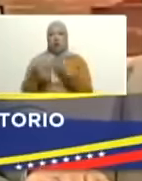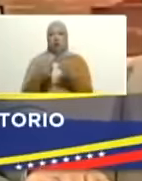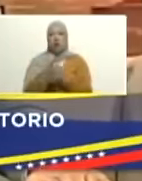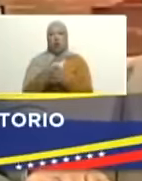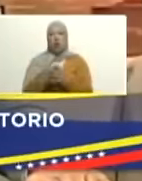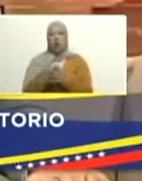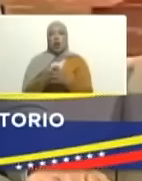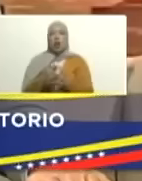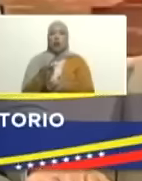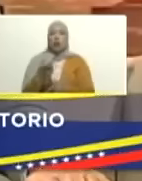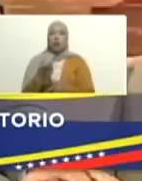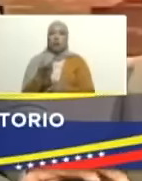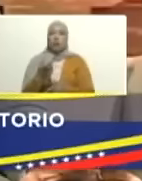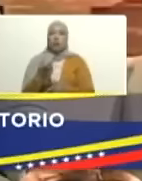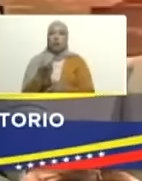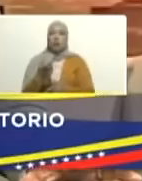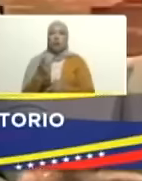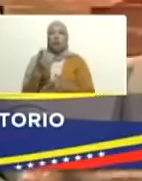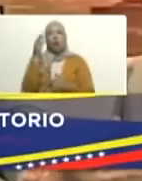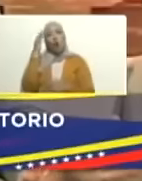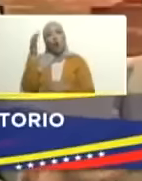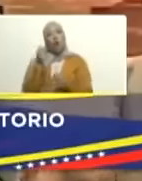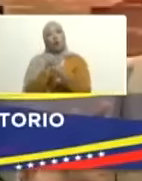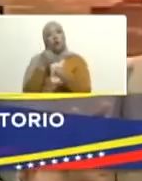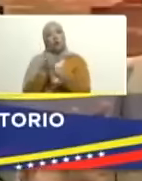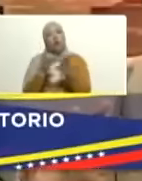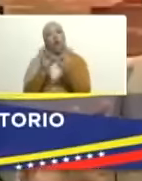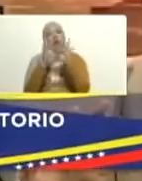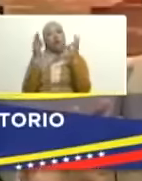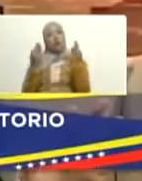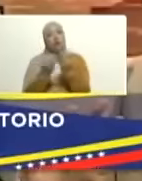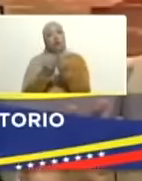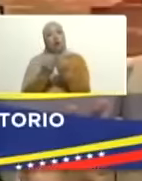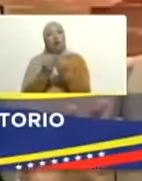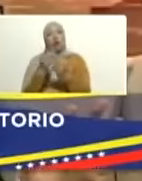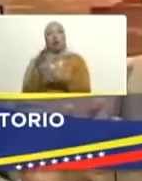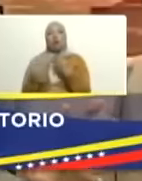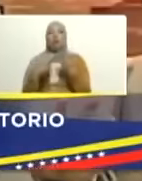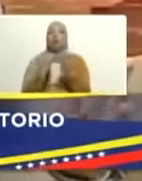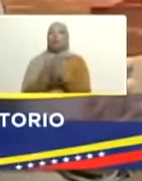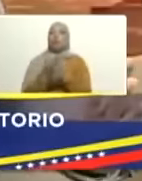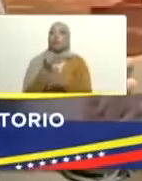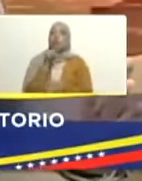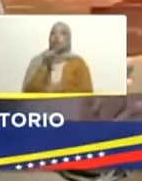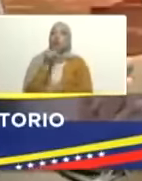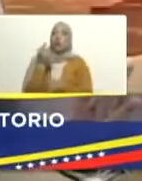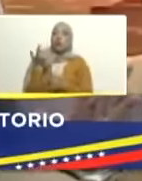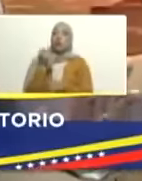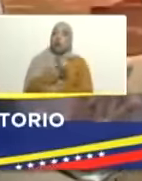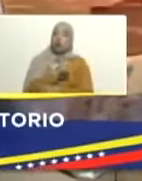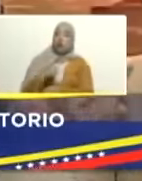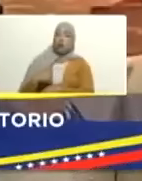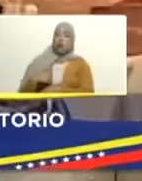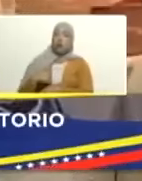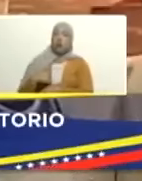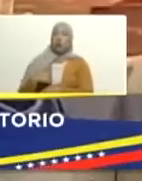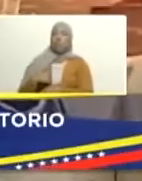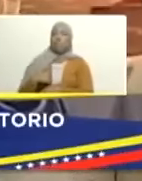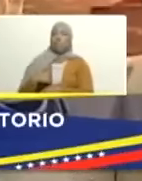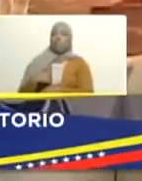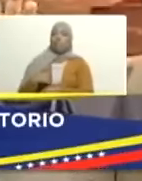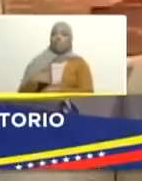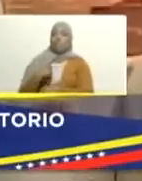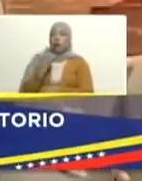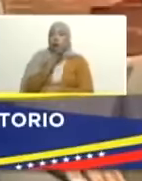bochinche y un sábado en familia. No saben qué es eso. La soledad les pega, la soledad, por allá